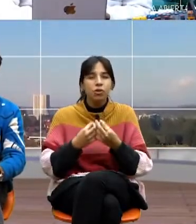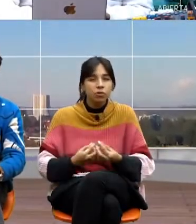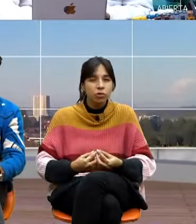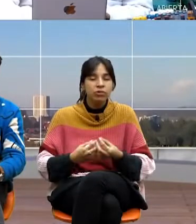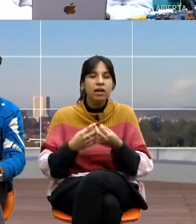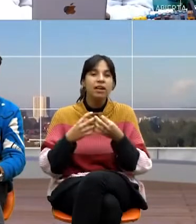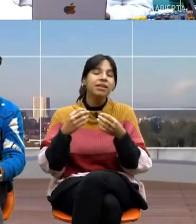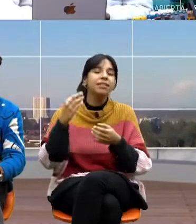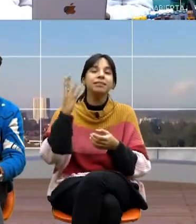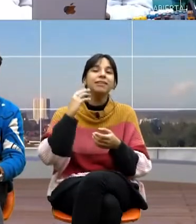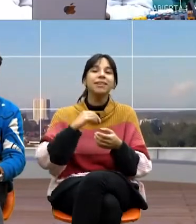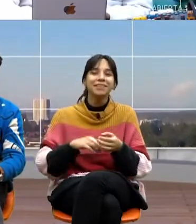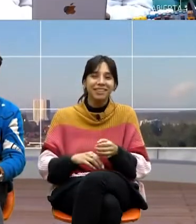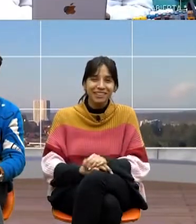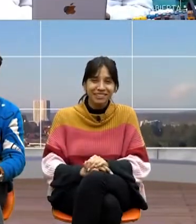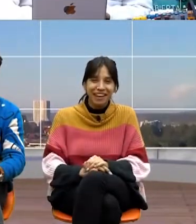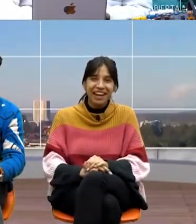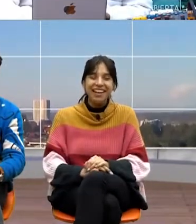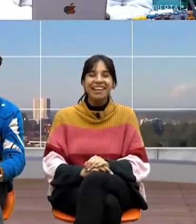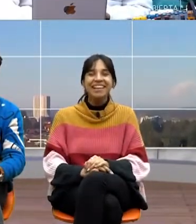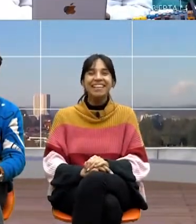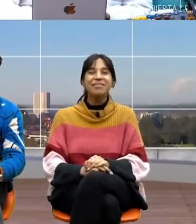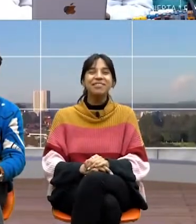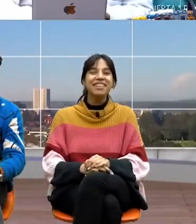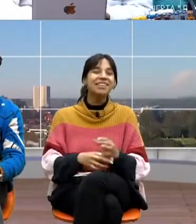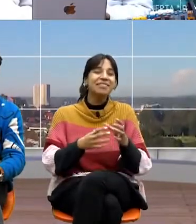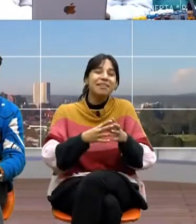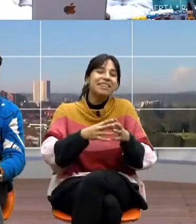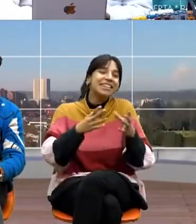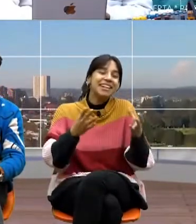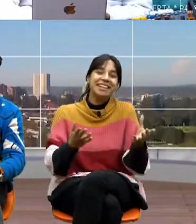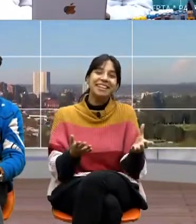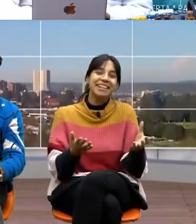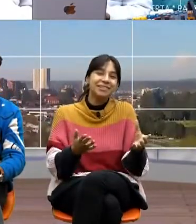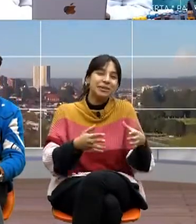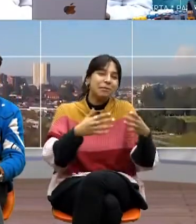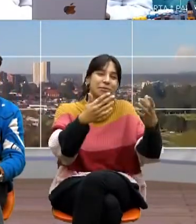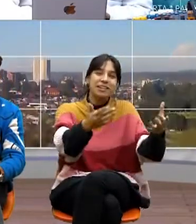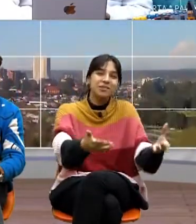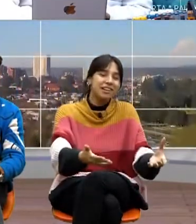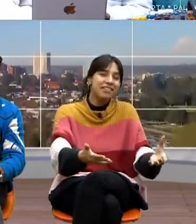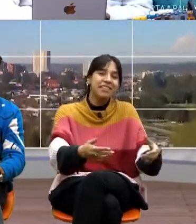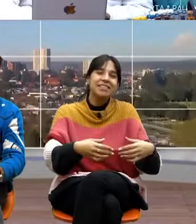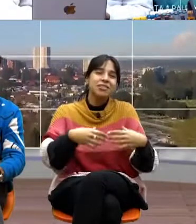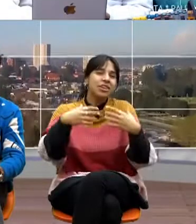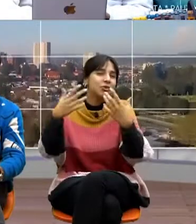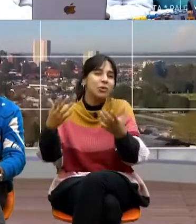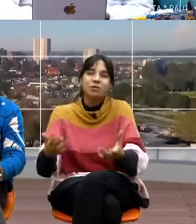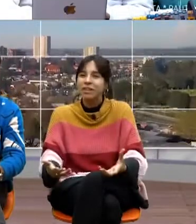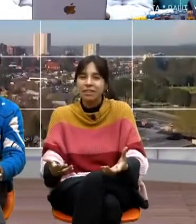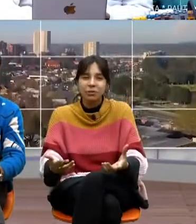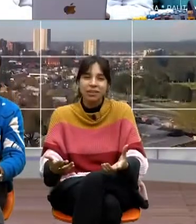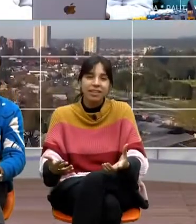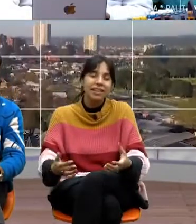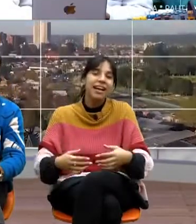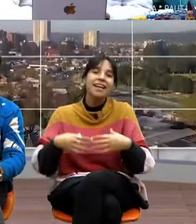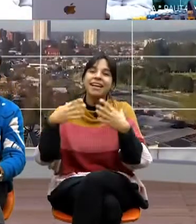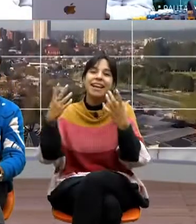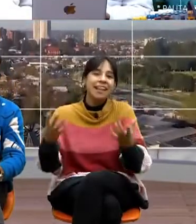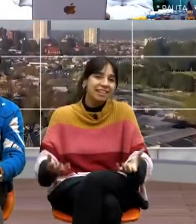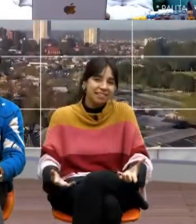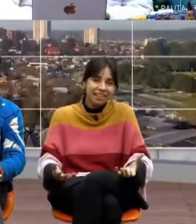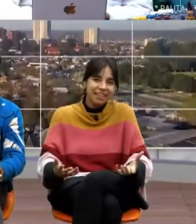propiedad robusta de estándar internacional que protege no solamente el derecho de la propiedad sobre la vivienda, sino que a todos los bienes que usted